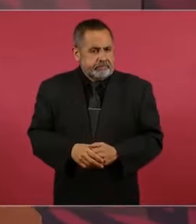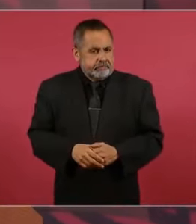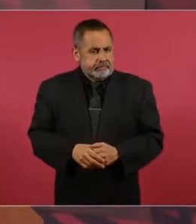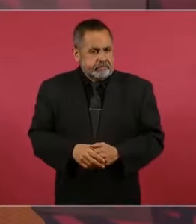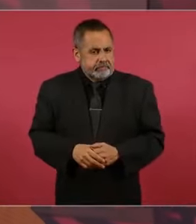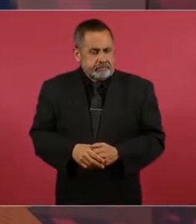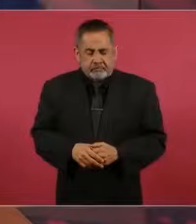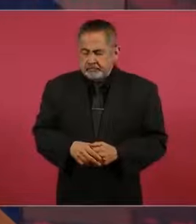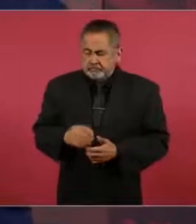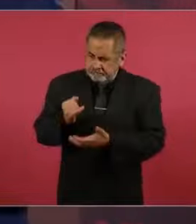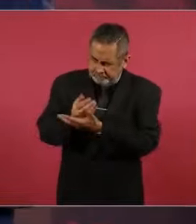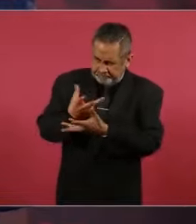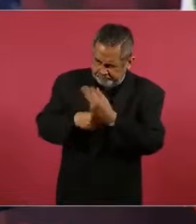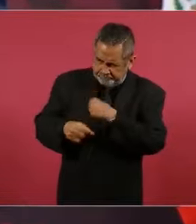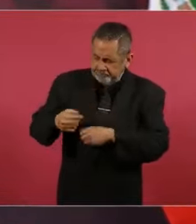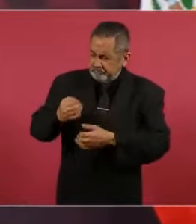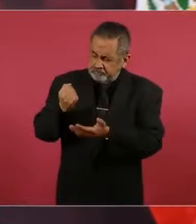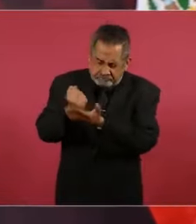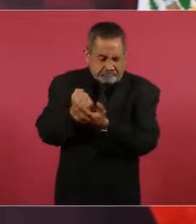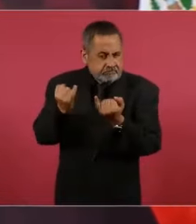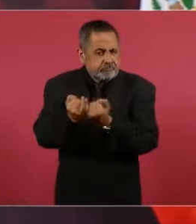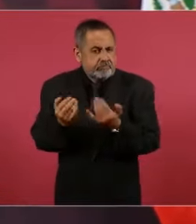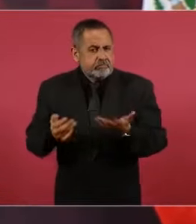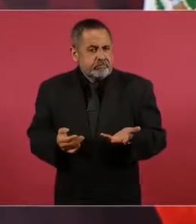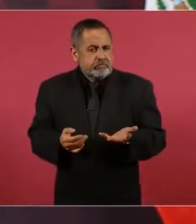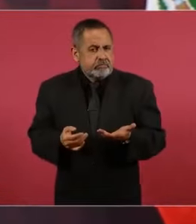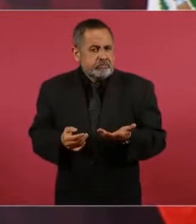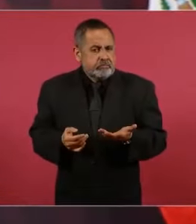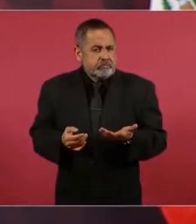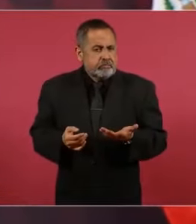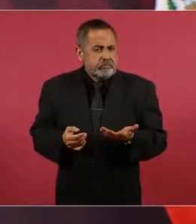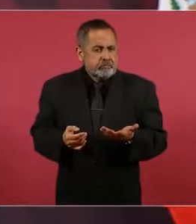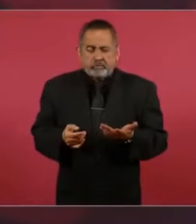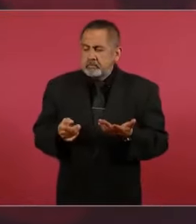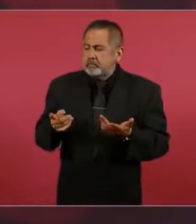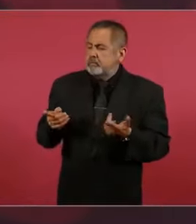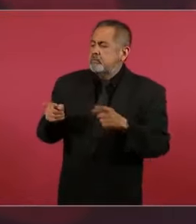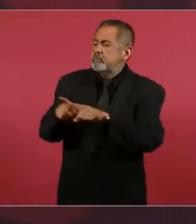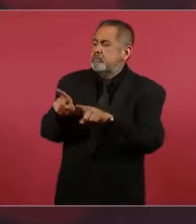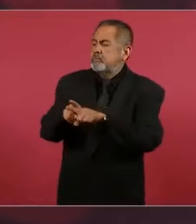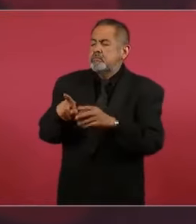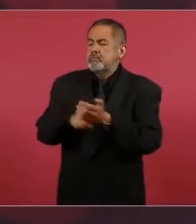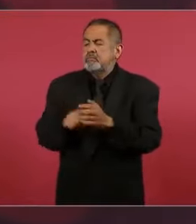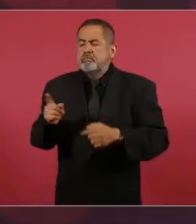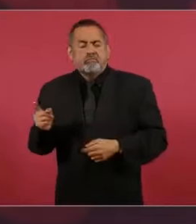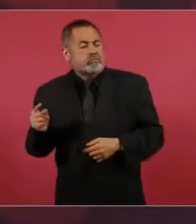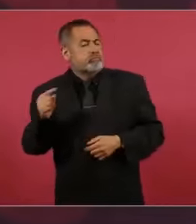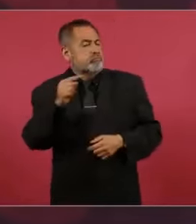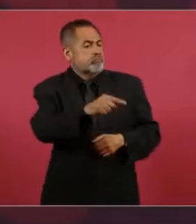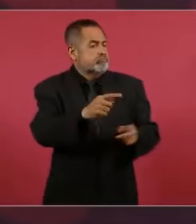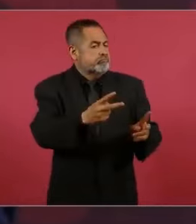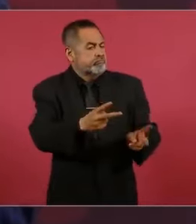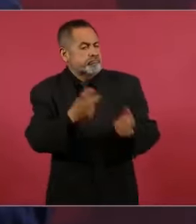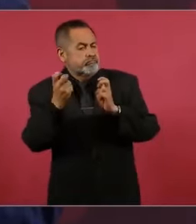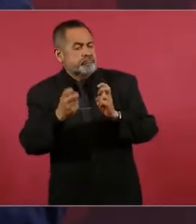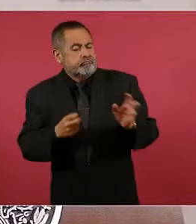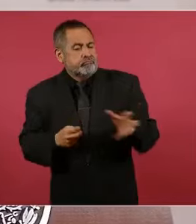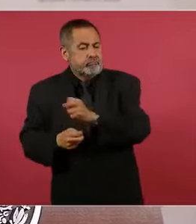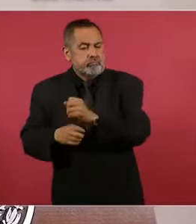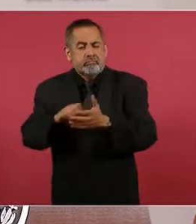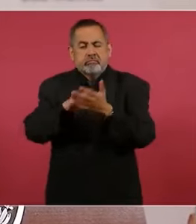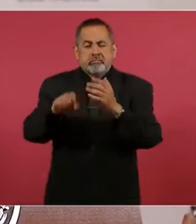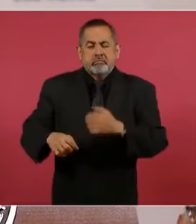¿Exigirían lo mismo o harían lo mismo a los que se han robado, por ejemplo,